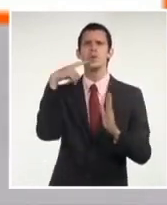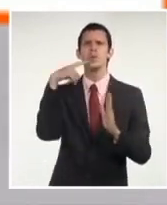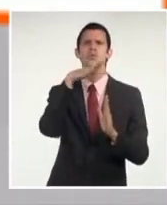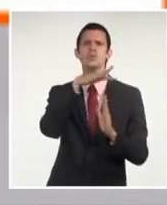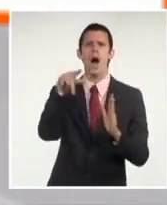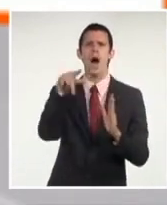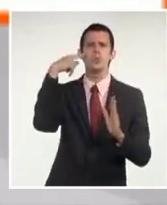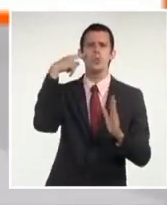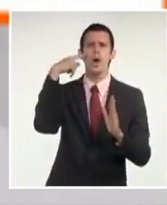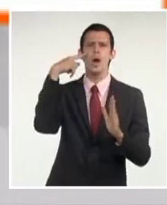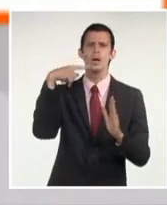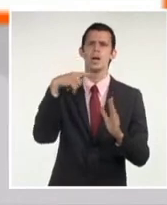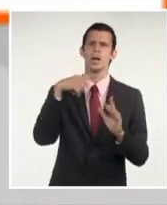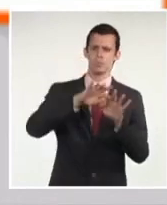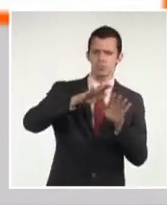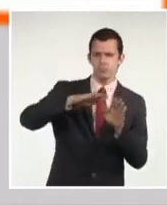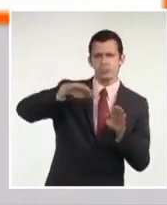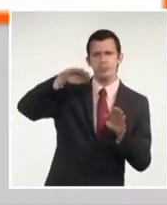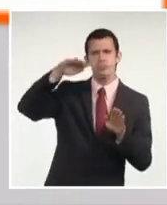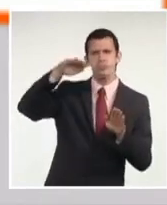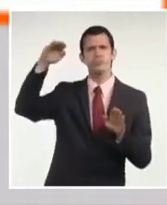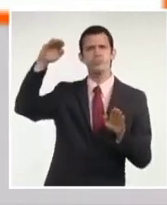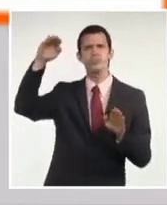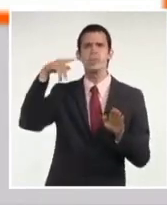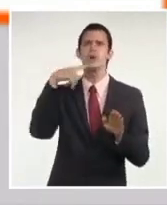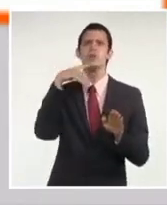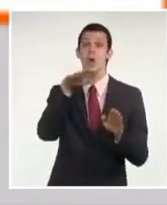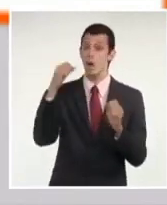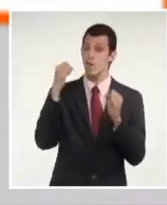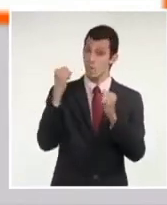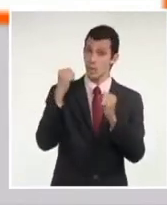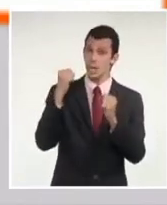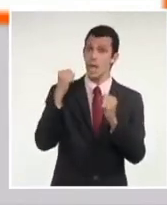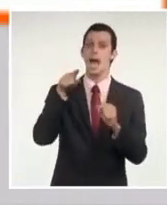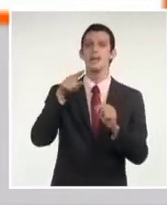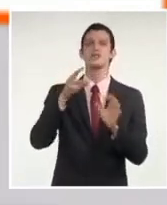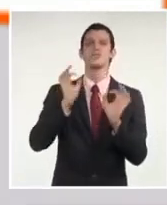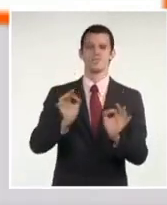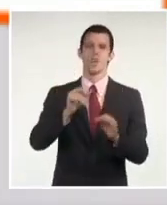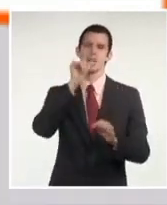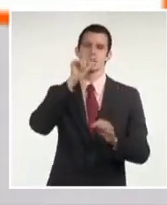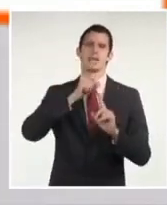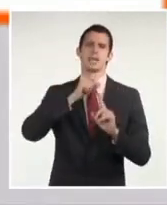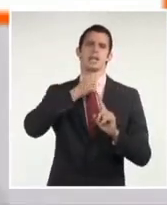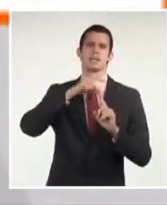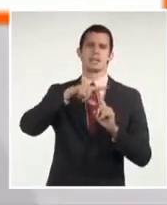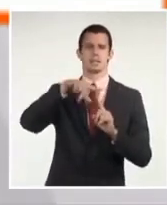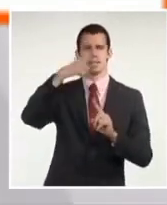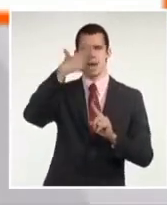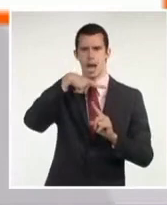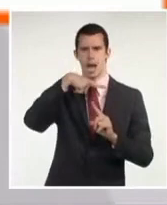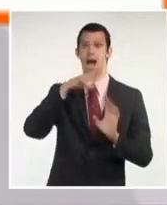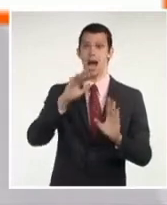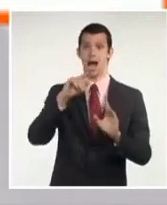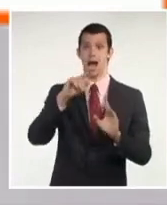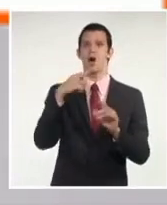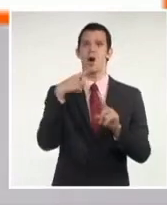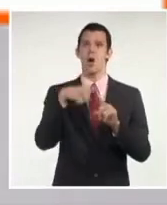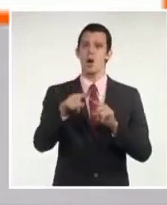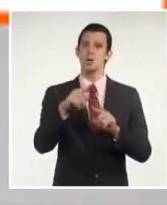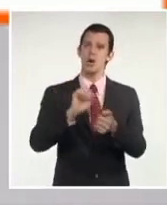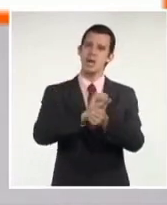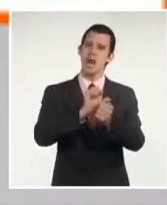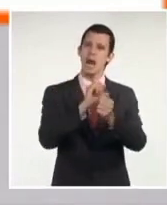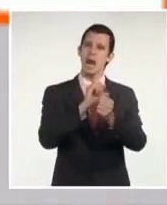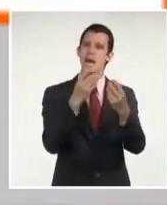y lo clarito son el resto de las variantes. Y si ustedes ven, la primera imagen se refiere al Reino Unido. Como el resto